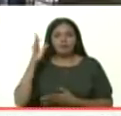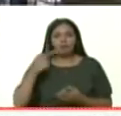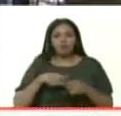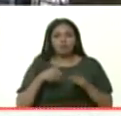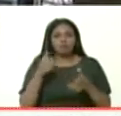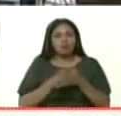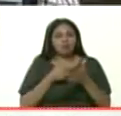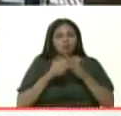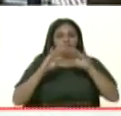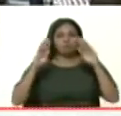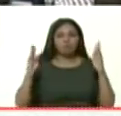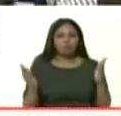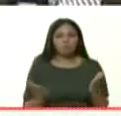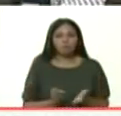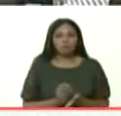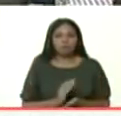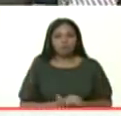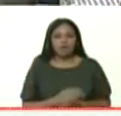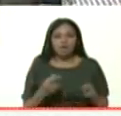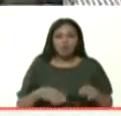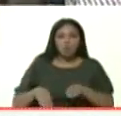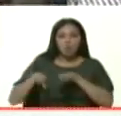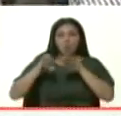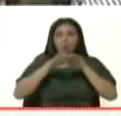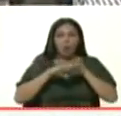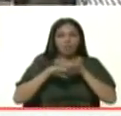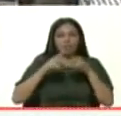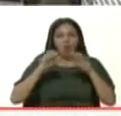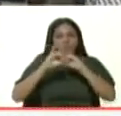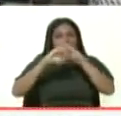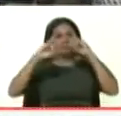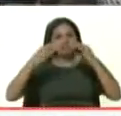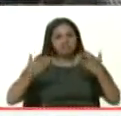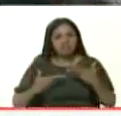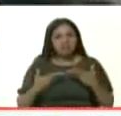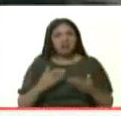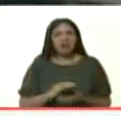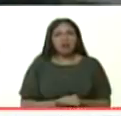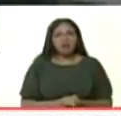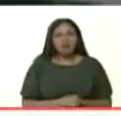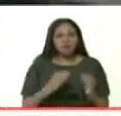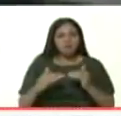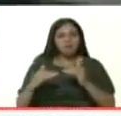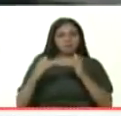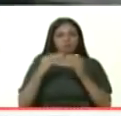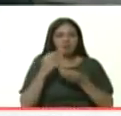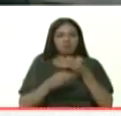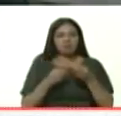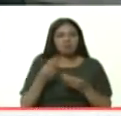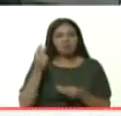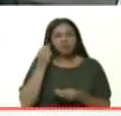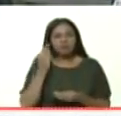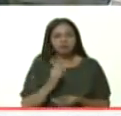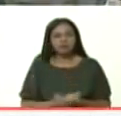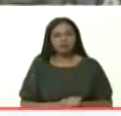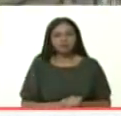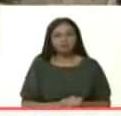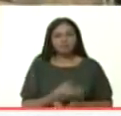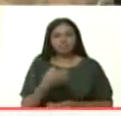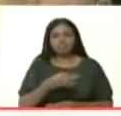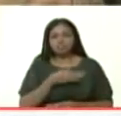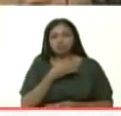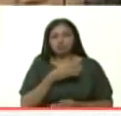lucha mundial por la igualdad, por la felicidad, por la plena realización de la mujer en